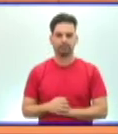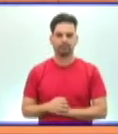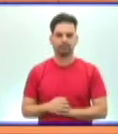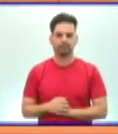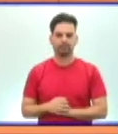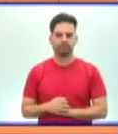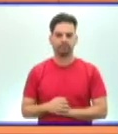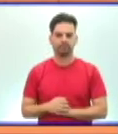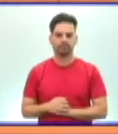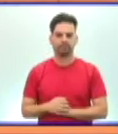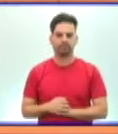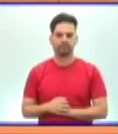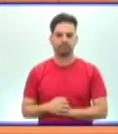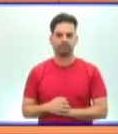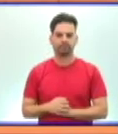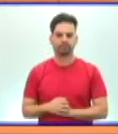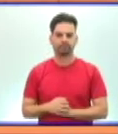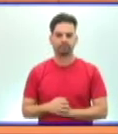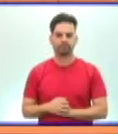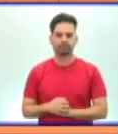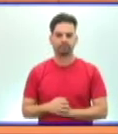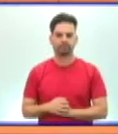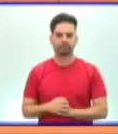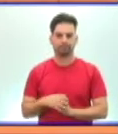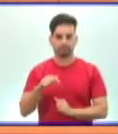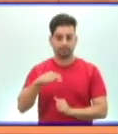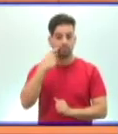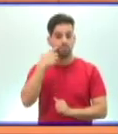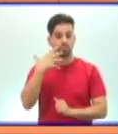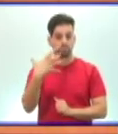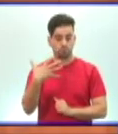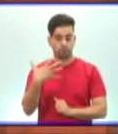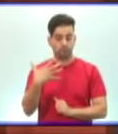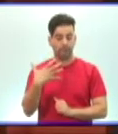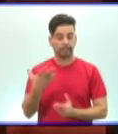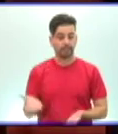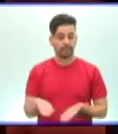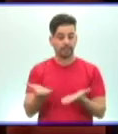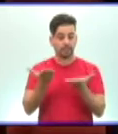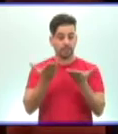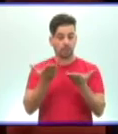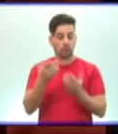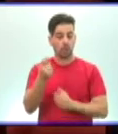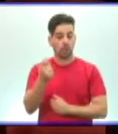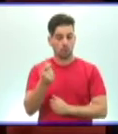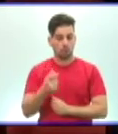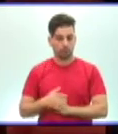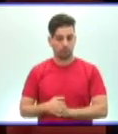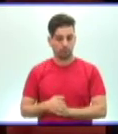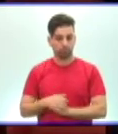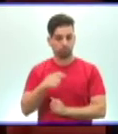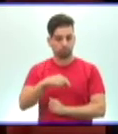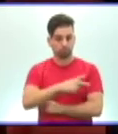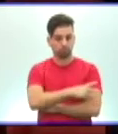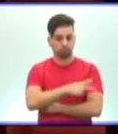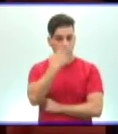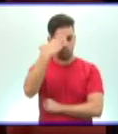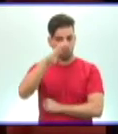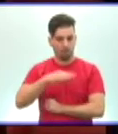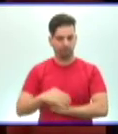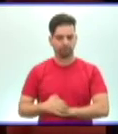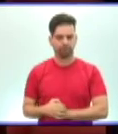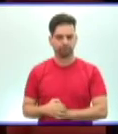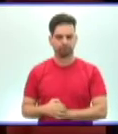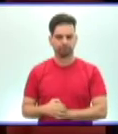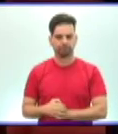país constituye un elemento indispensable en el desarrollo económico de la nación cubana. La adaptación